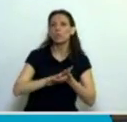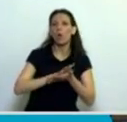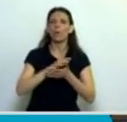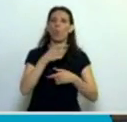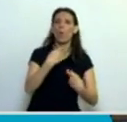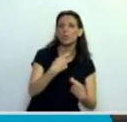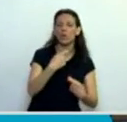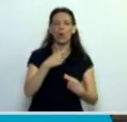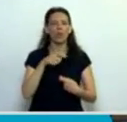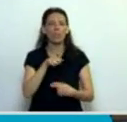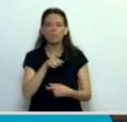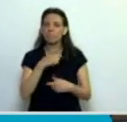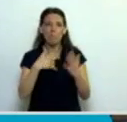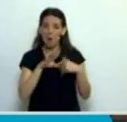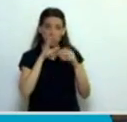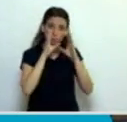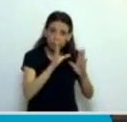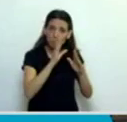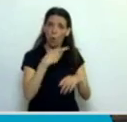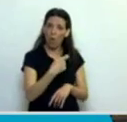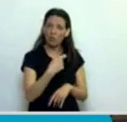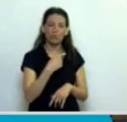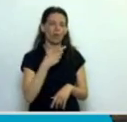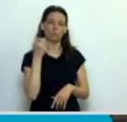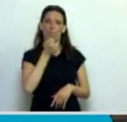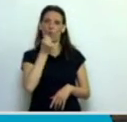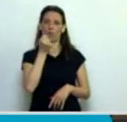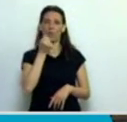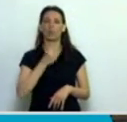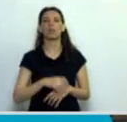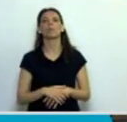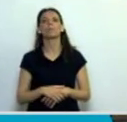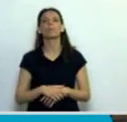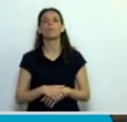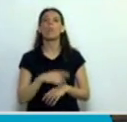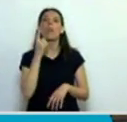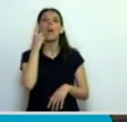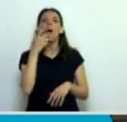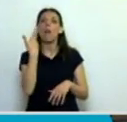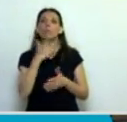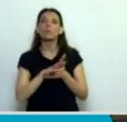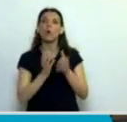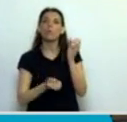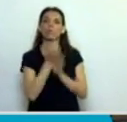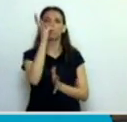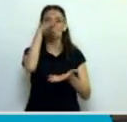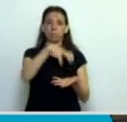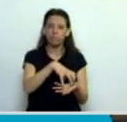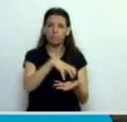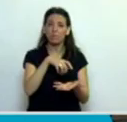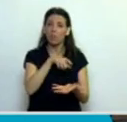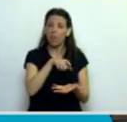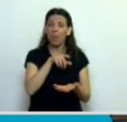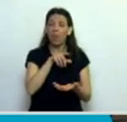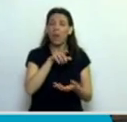previsional muy en particular. La creación de la agencia no solo va a proteger